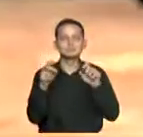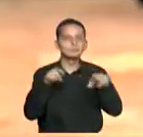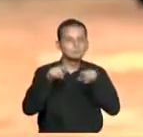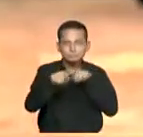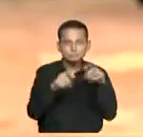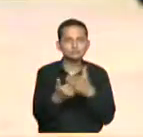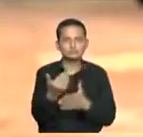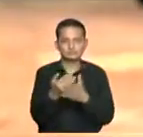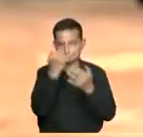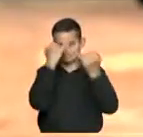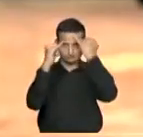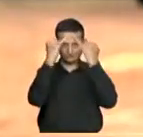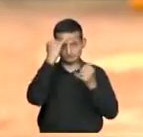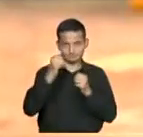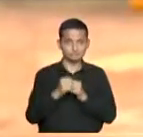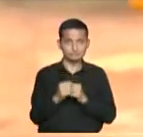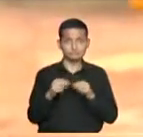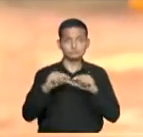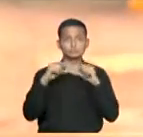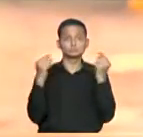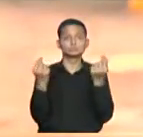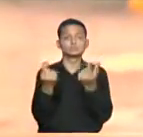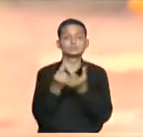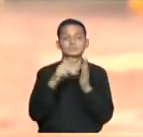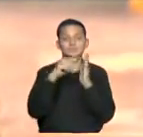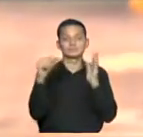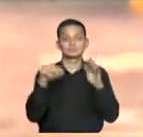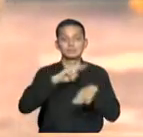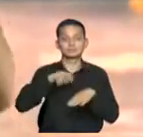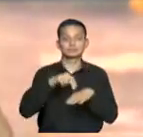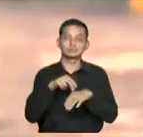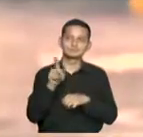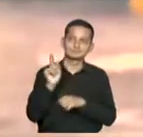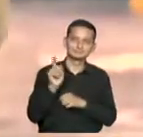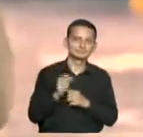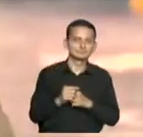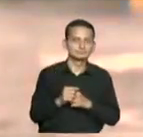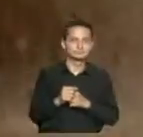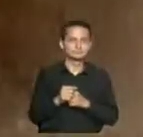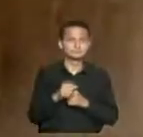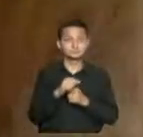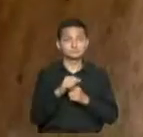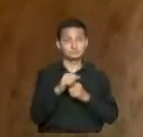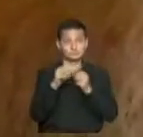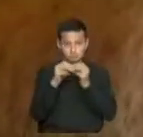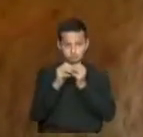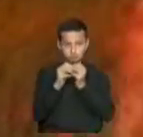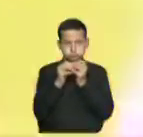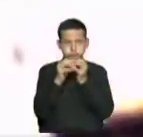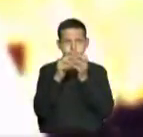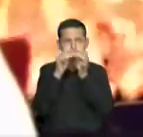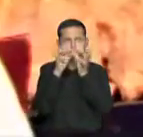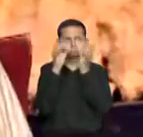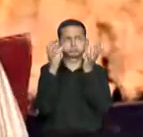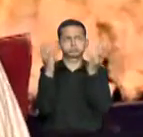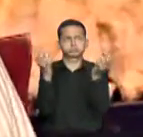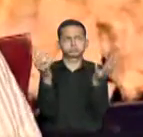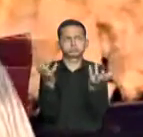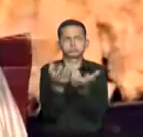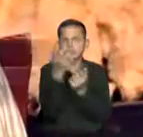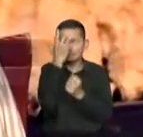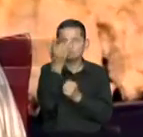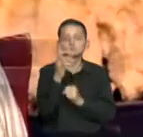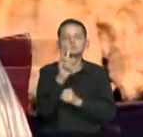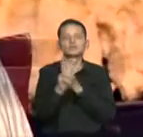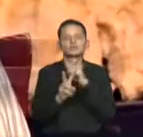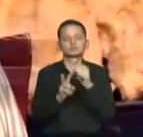una iniciativa realizada por la Corporación Financiera Nacional. La espuma crece. Esto como resultado de 2 años y medio de